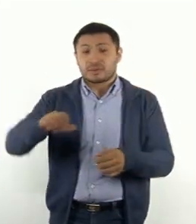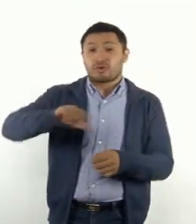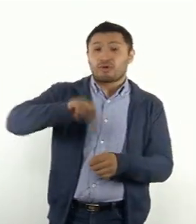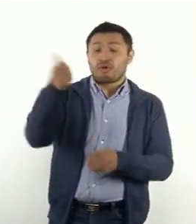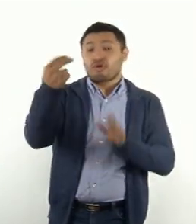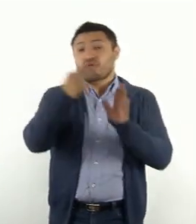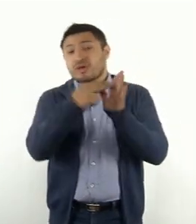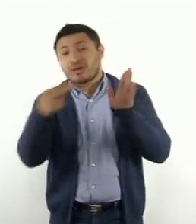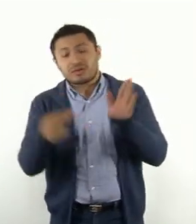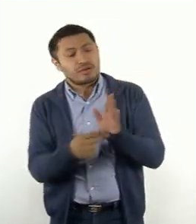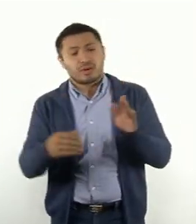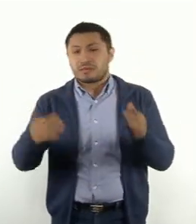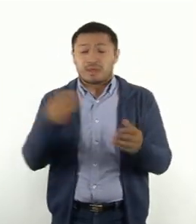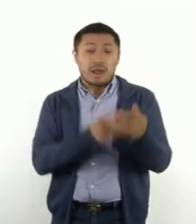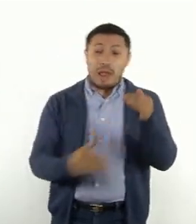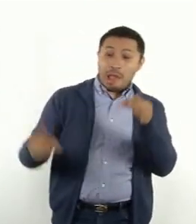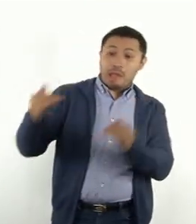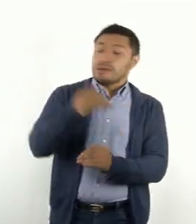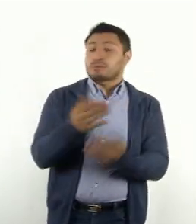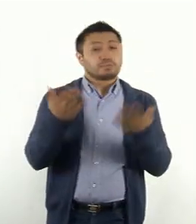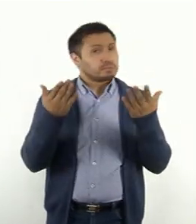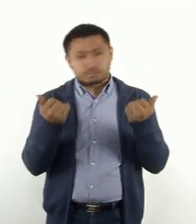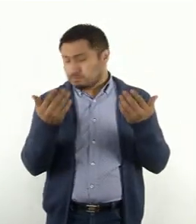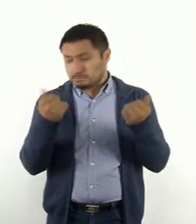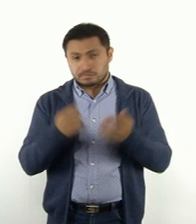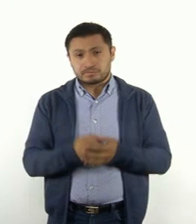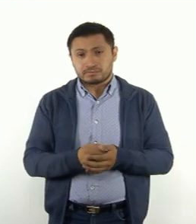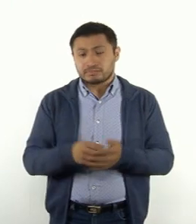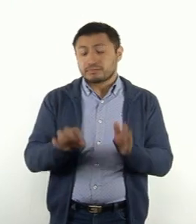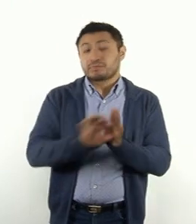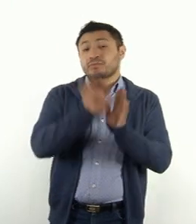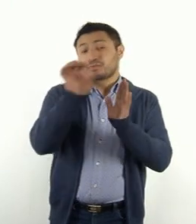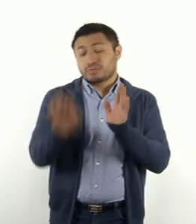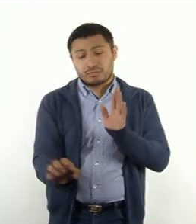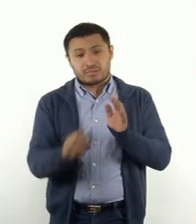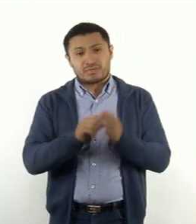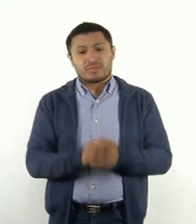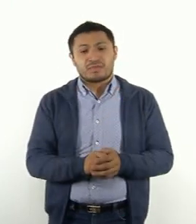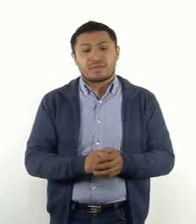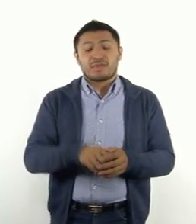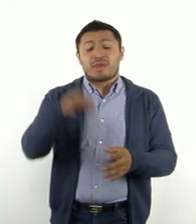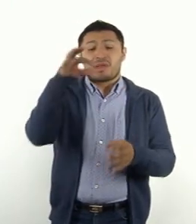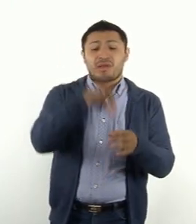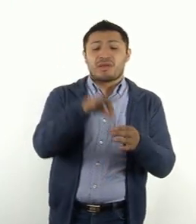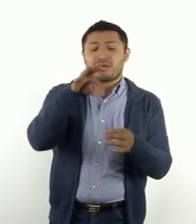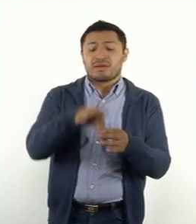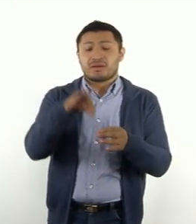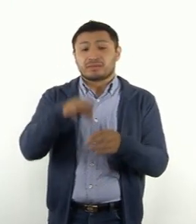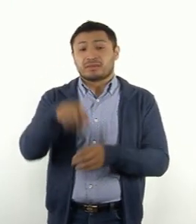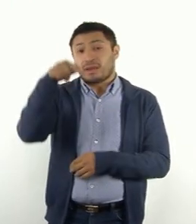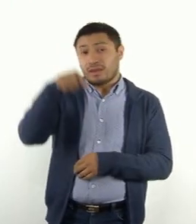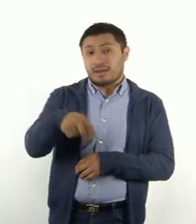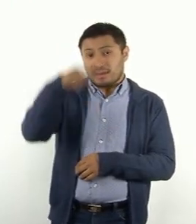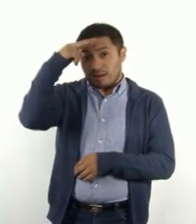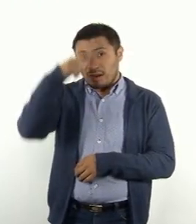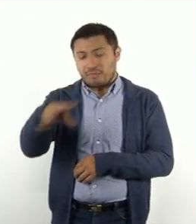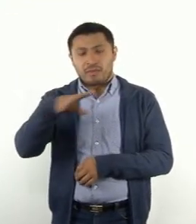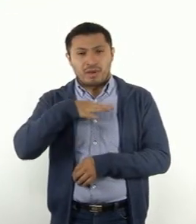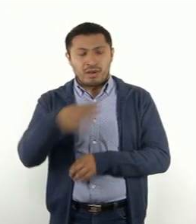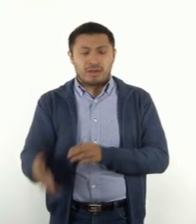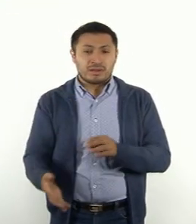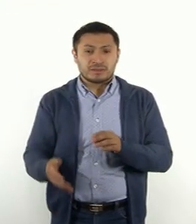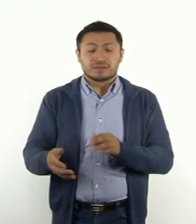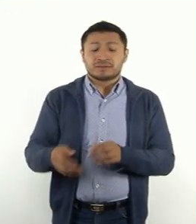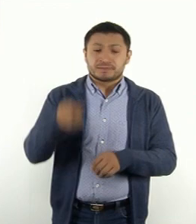norma que esté por encima de esta. Un ejemplo sencillo que tenemos es el de las elecciones. En México, se puso en práctica